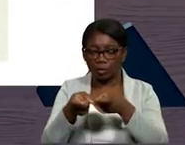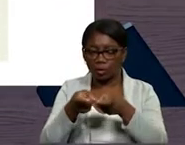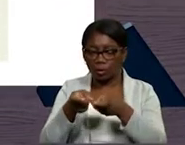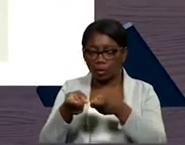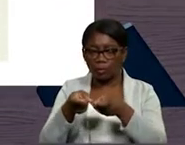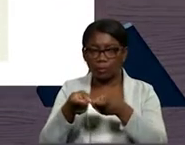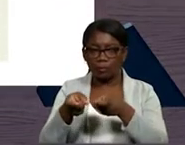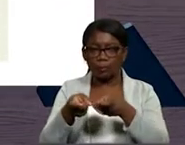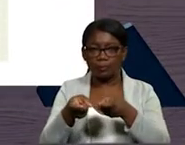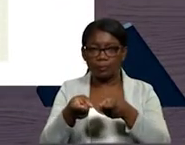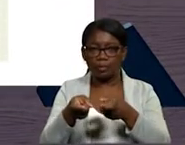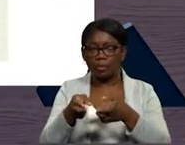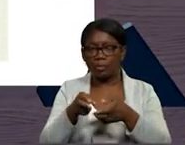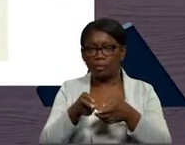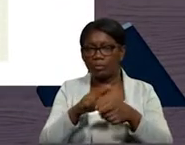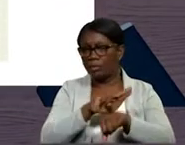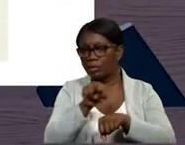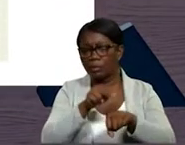Ok, normalmente,